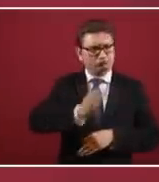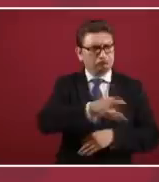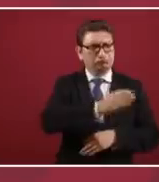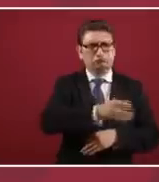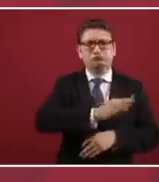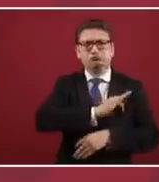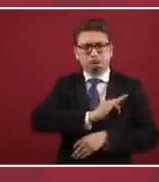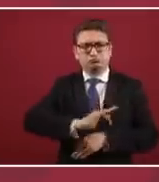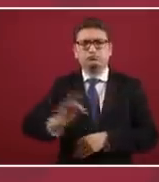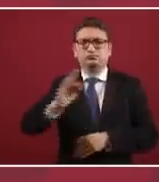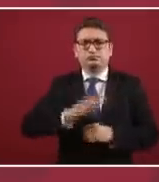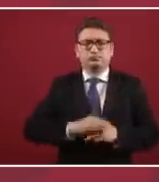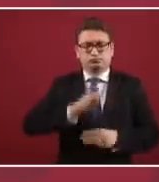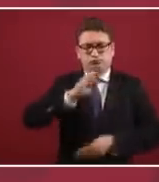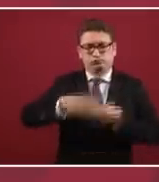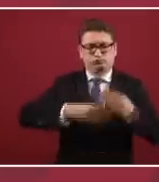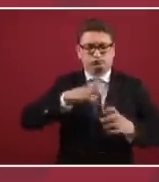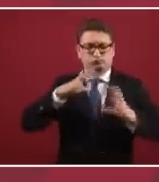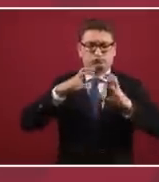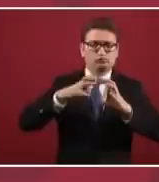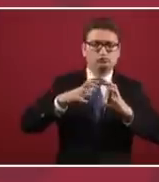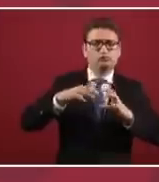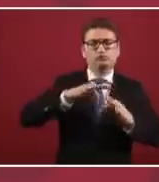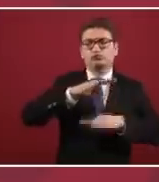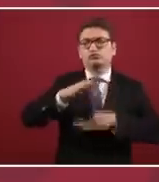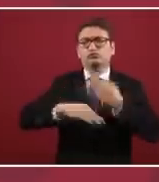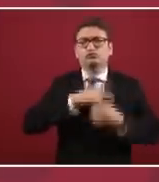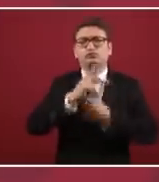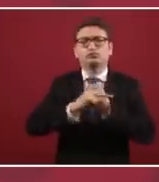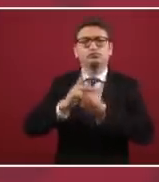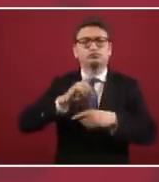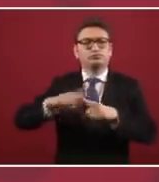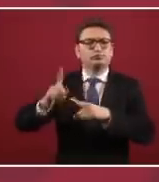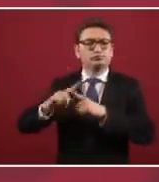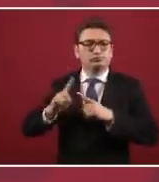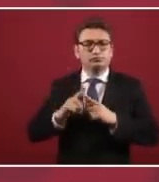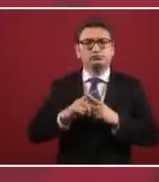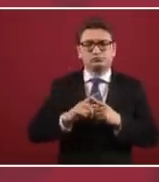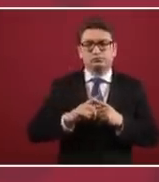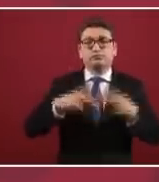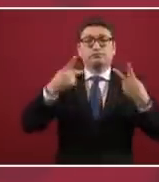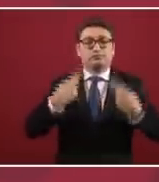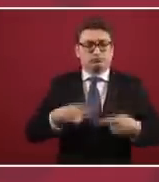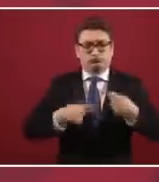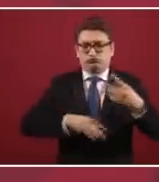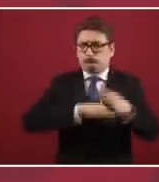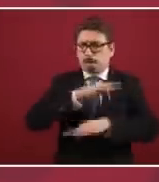mundo, y de manera especial nos